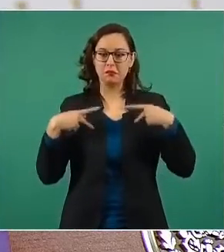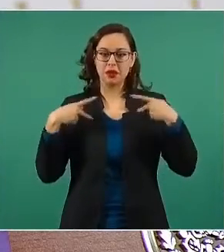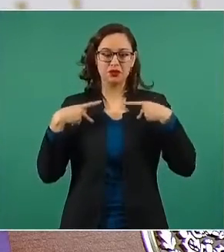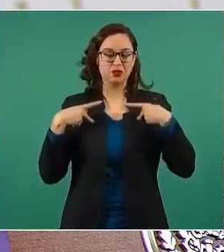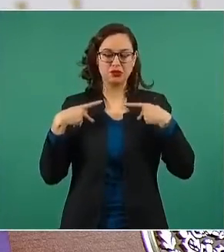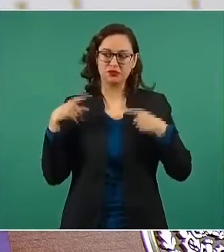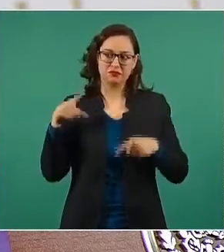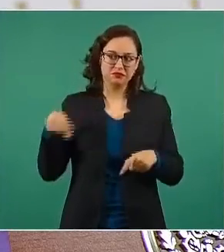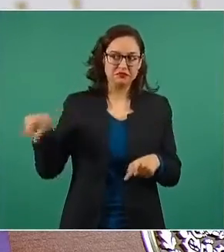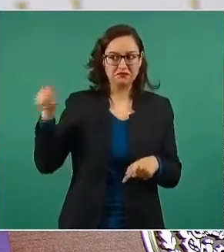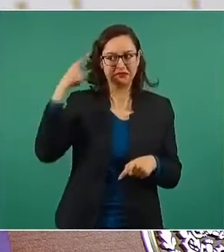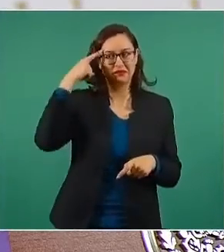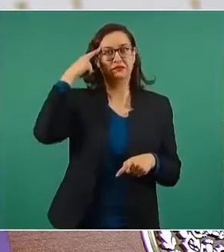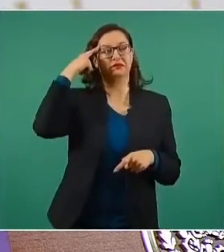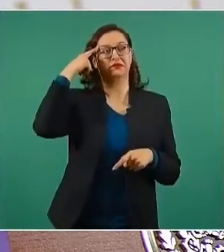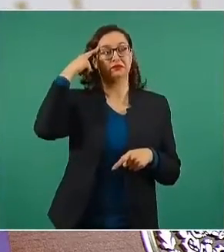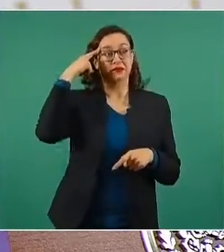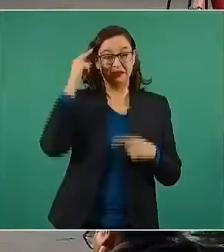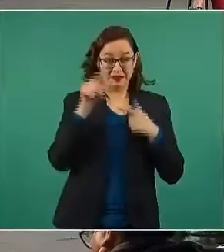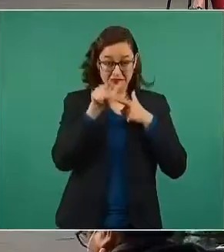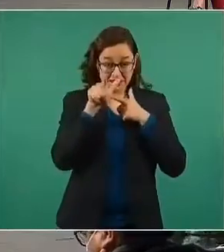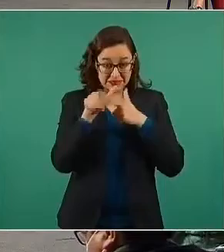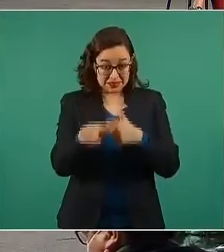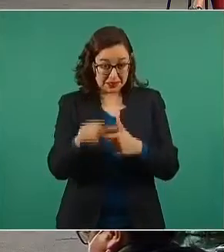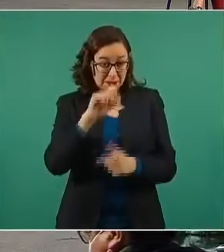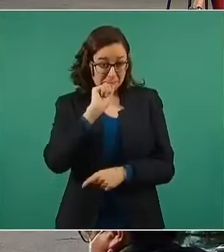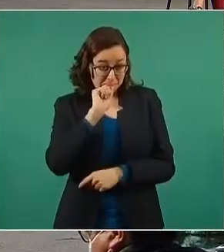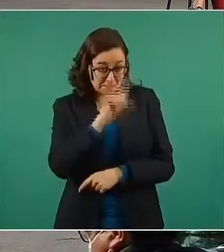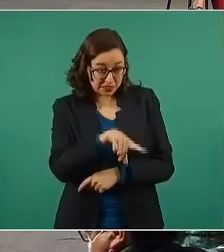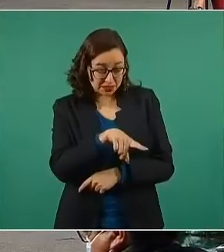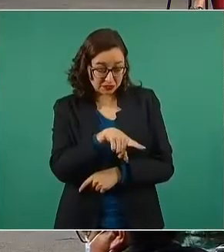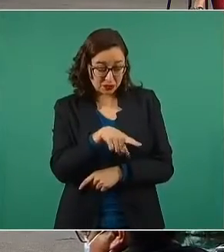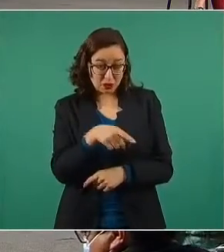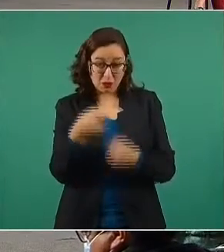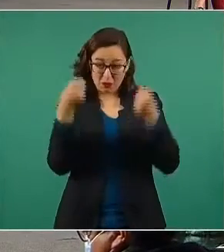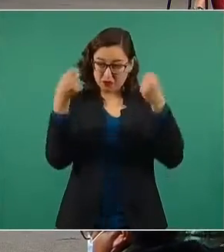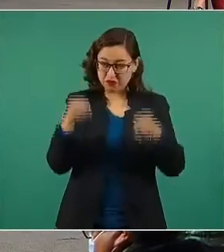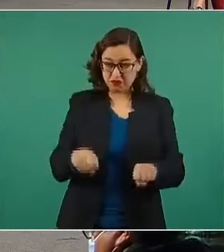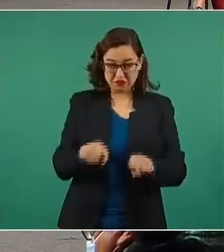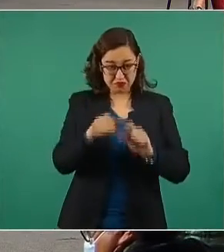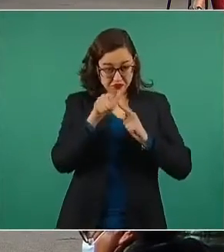no podría aguantar una tiranía.